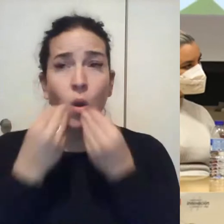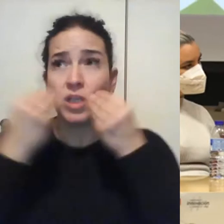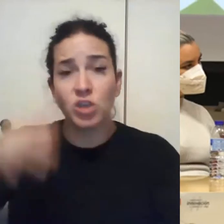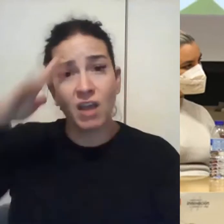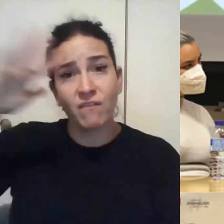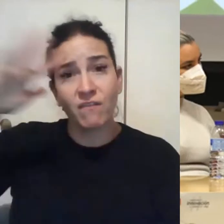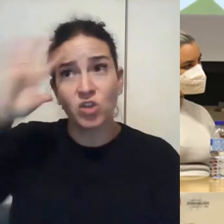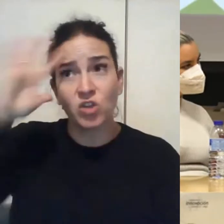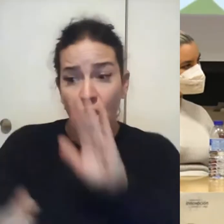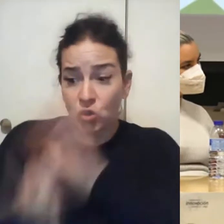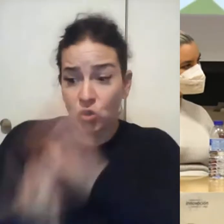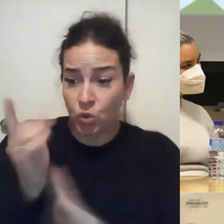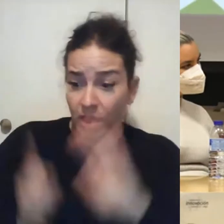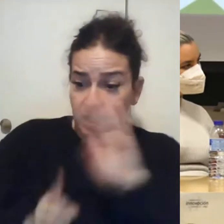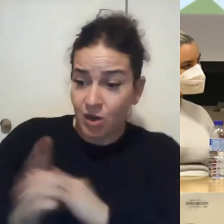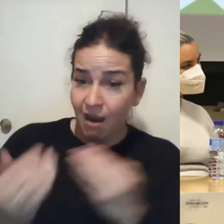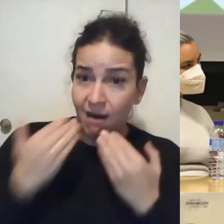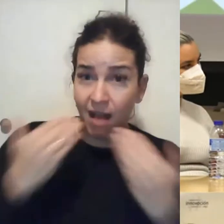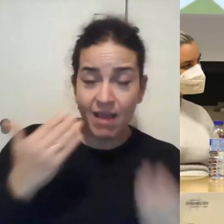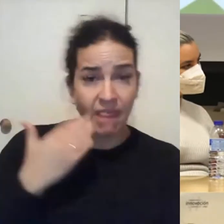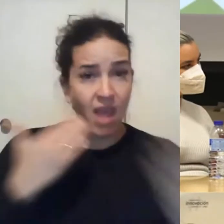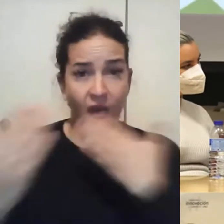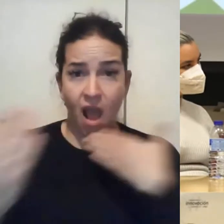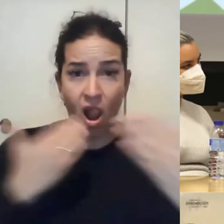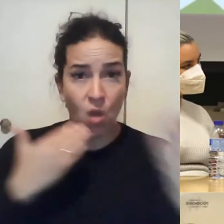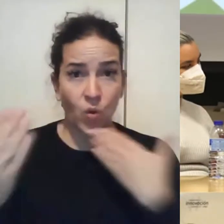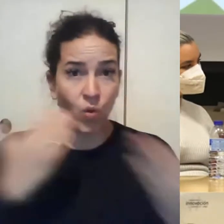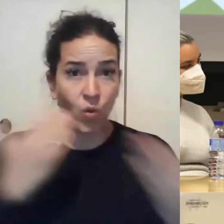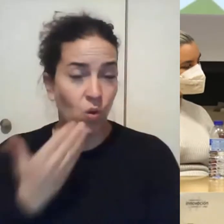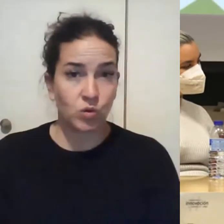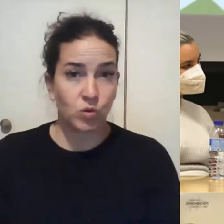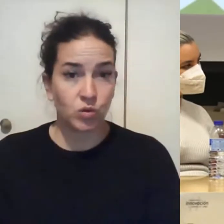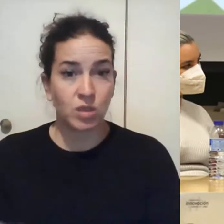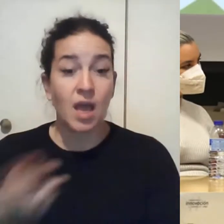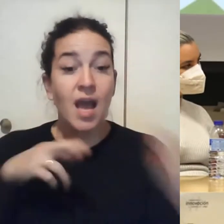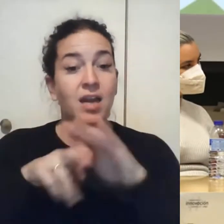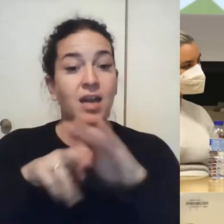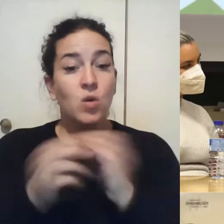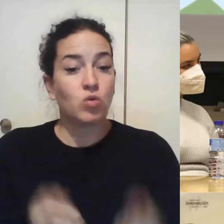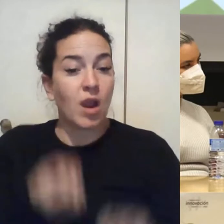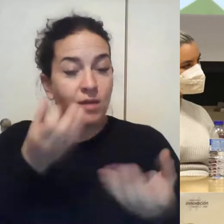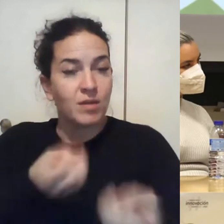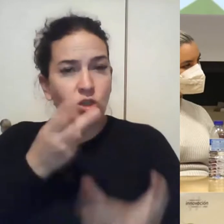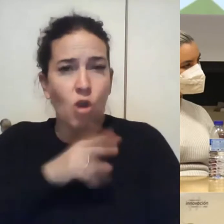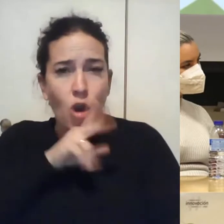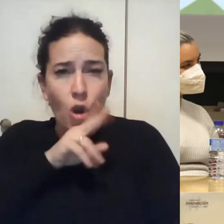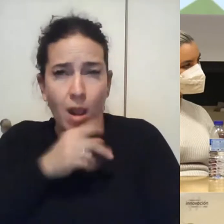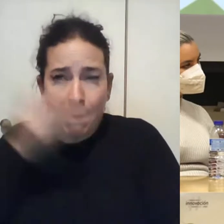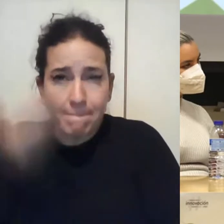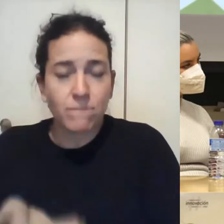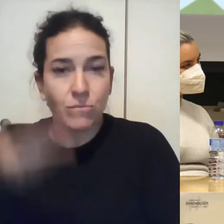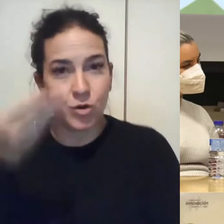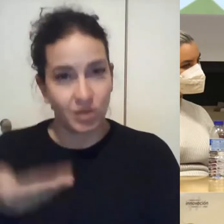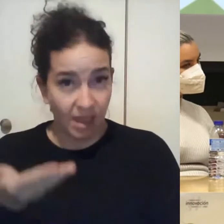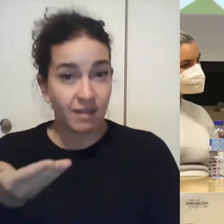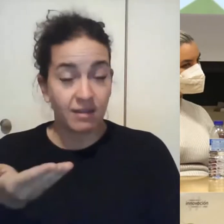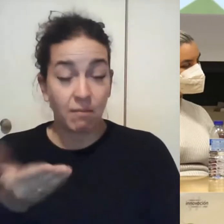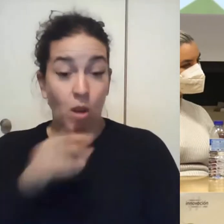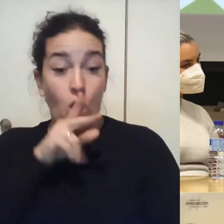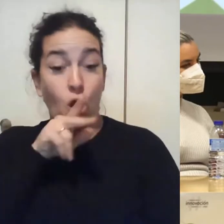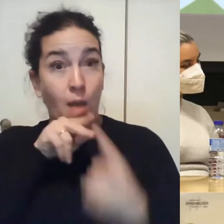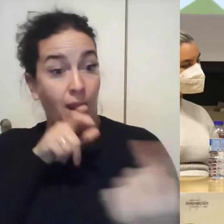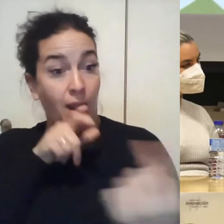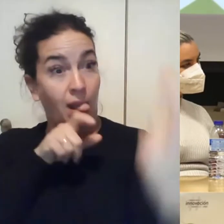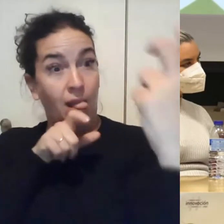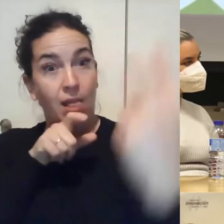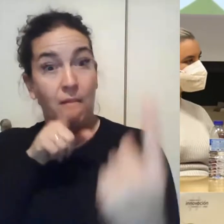se desarrolla con diálogos. Los recursos de expresión oral me parecen fundamentales. Y me parece, además, que yo creo que todos los profesores,